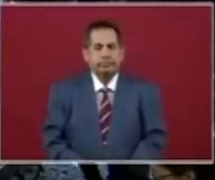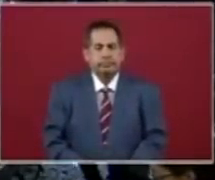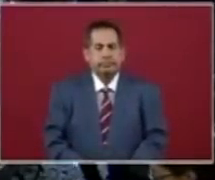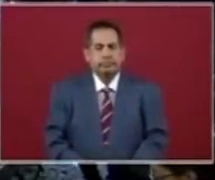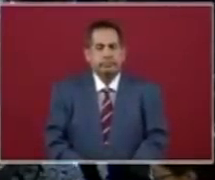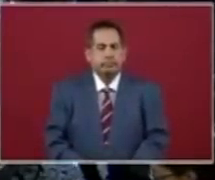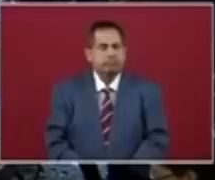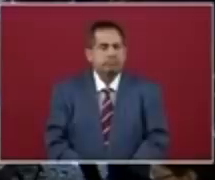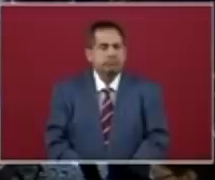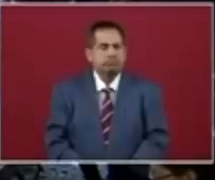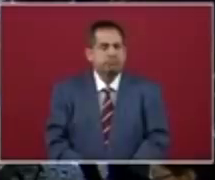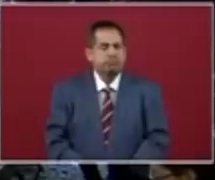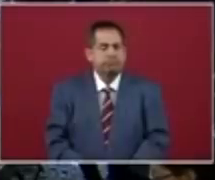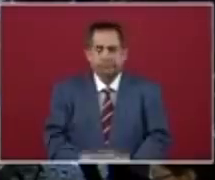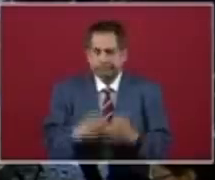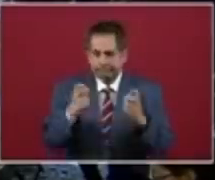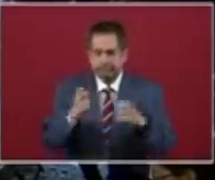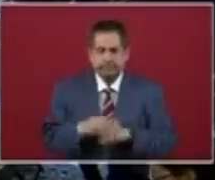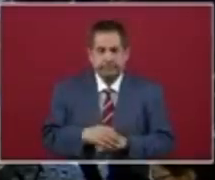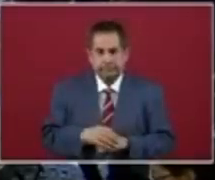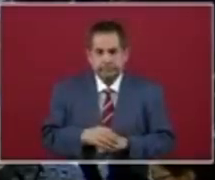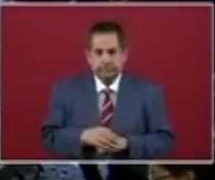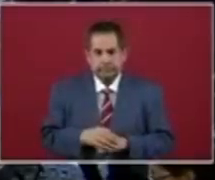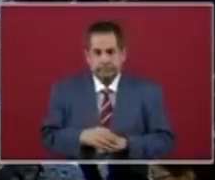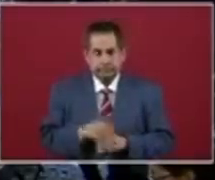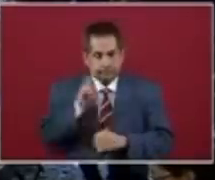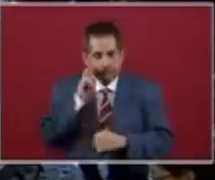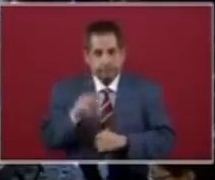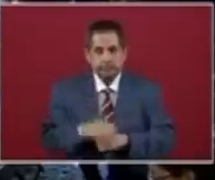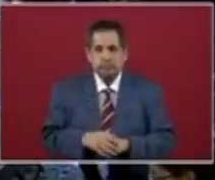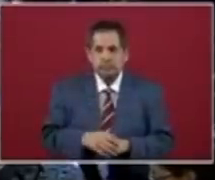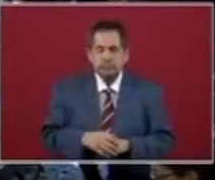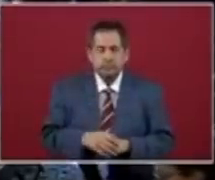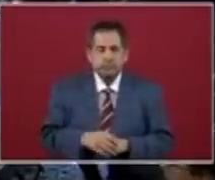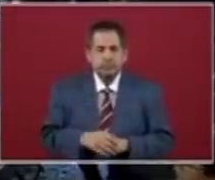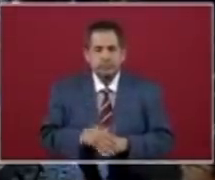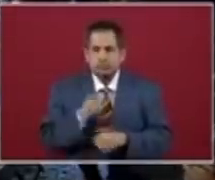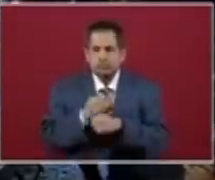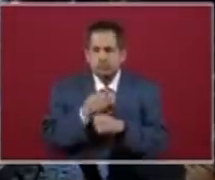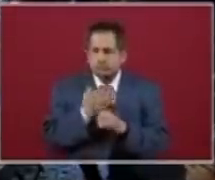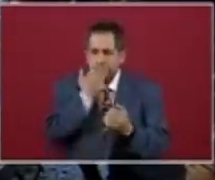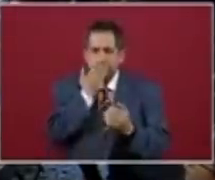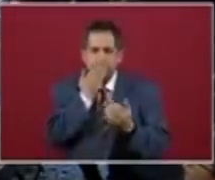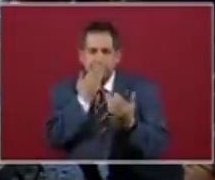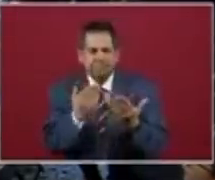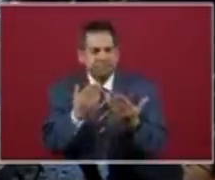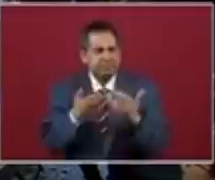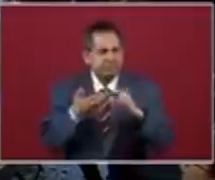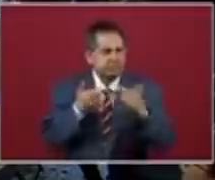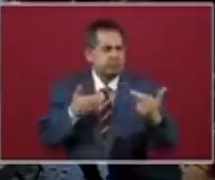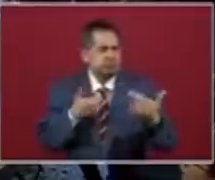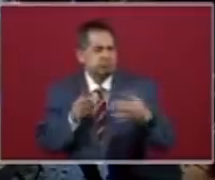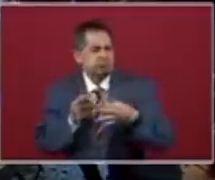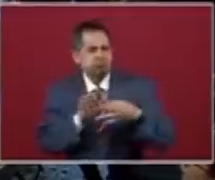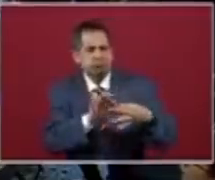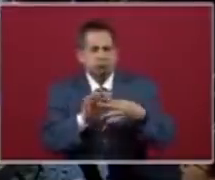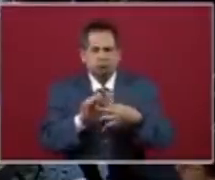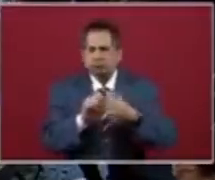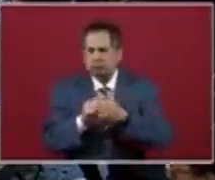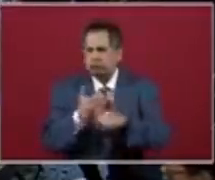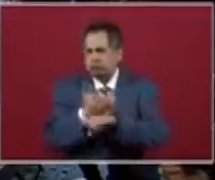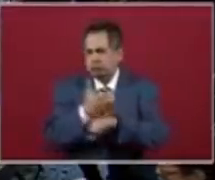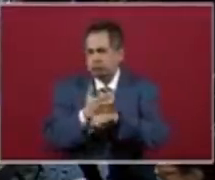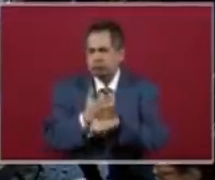Bueno, miren, llevamos una muy buena relación con el gobierno de Estados